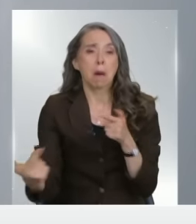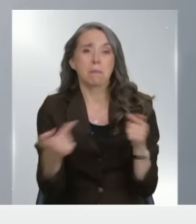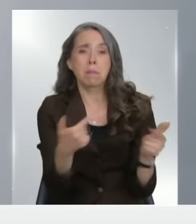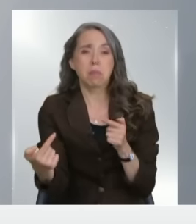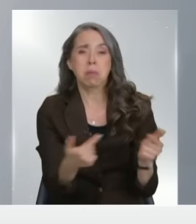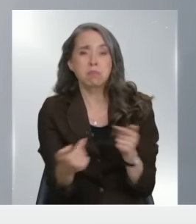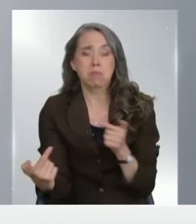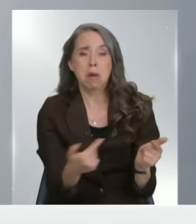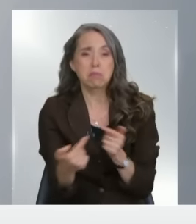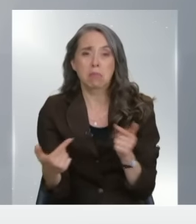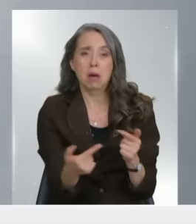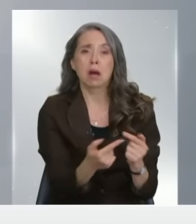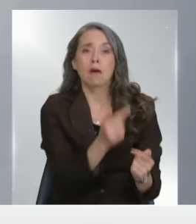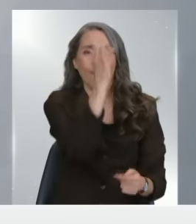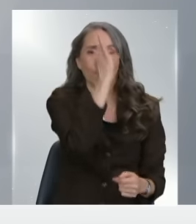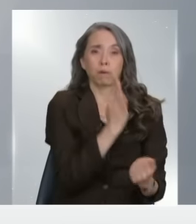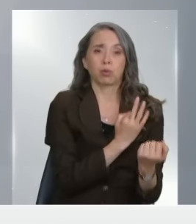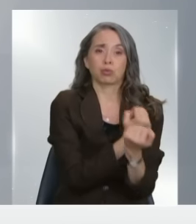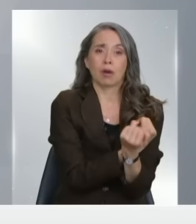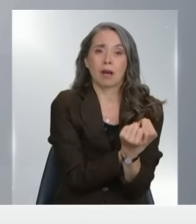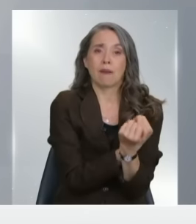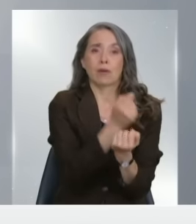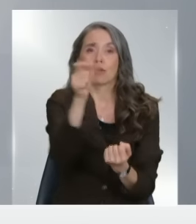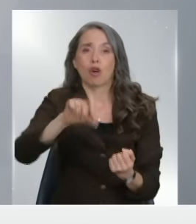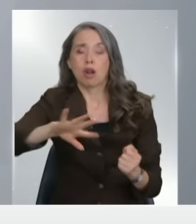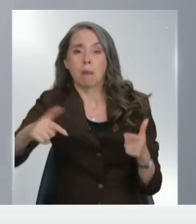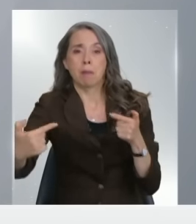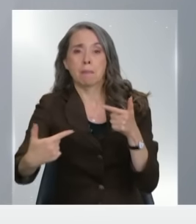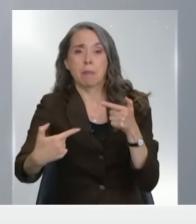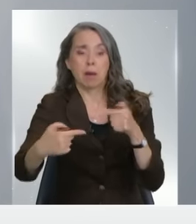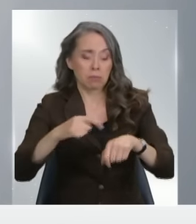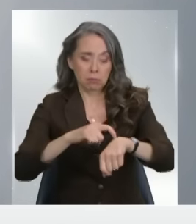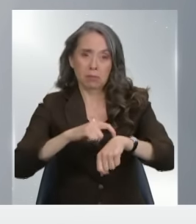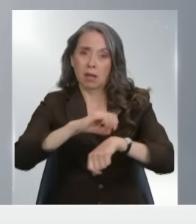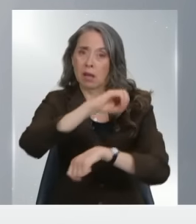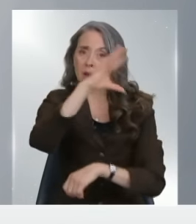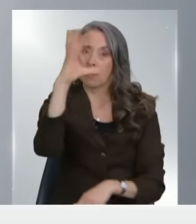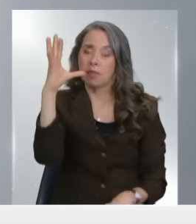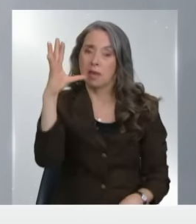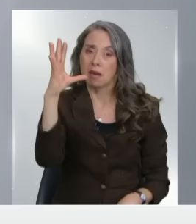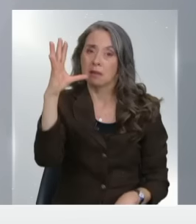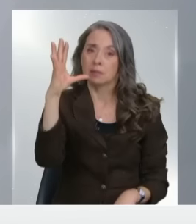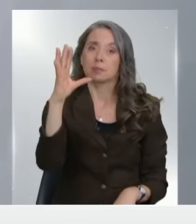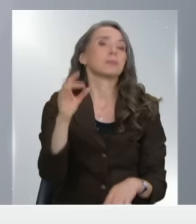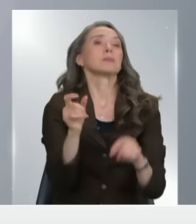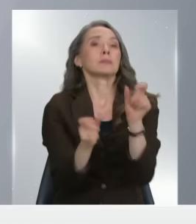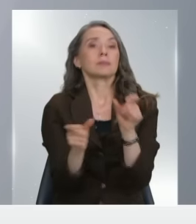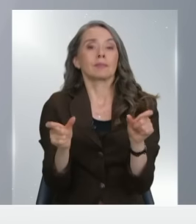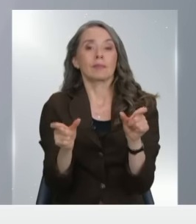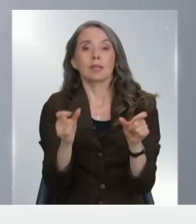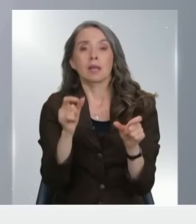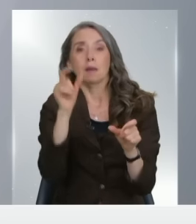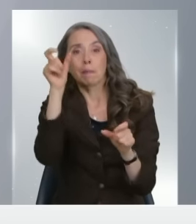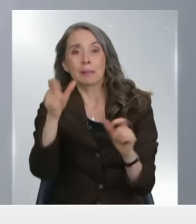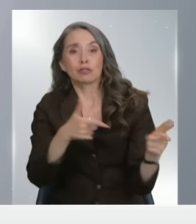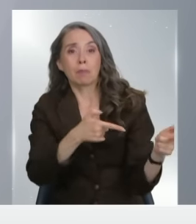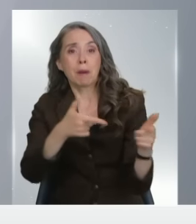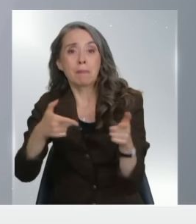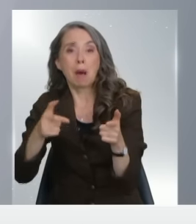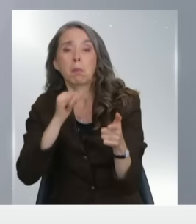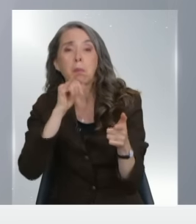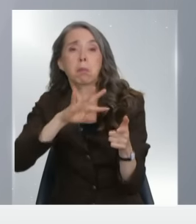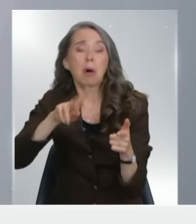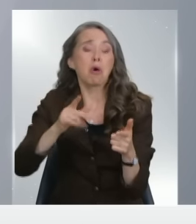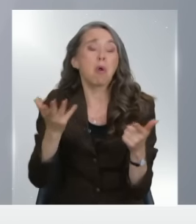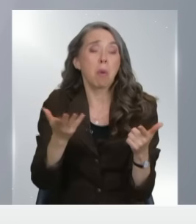Intercambio de balas entre carabineros y los delincuentes. Todo a plena luz del día. Varios de los antisociales lograron escapar,